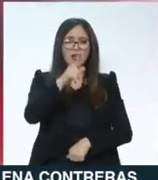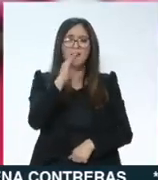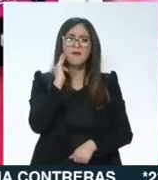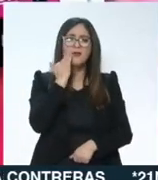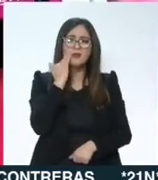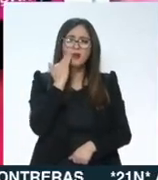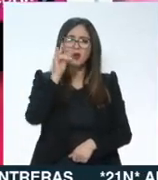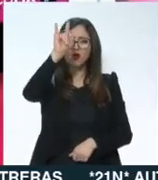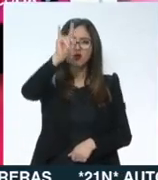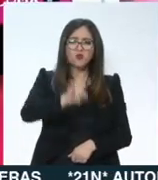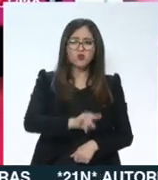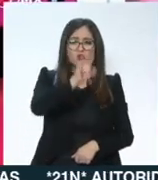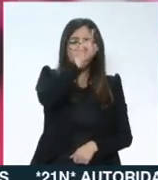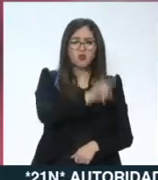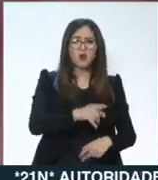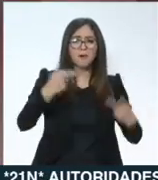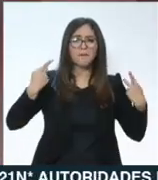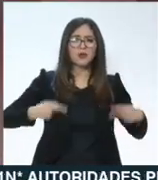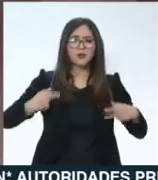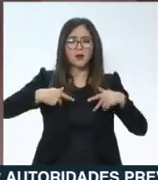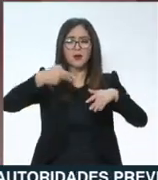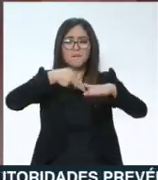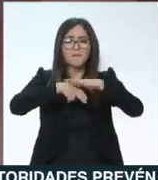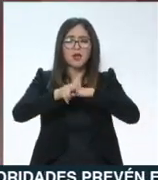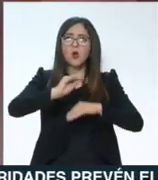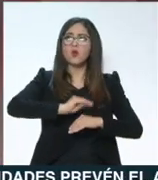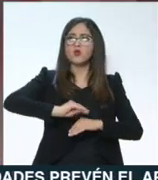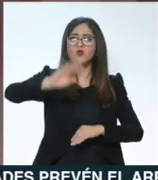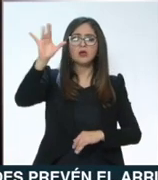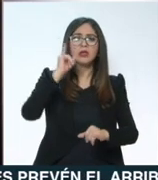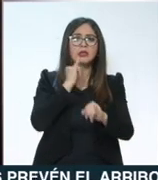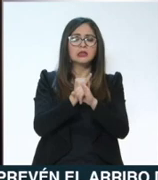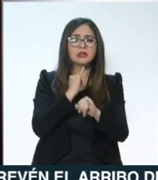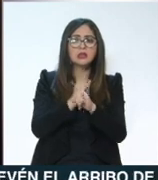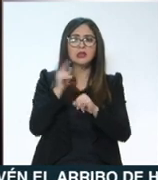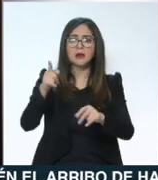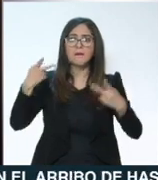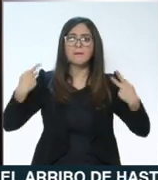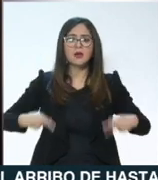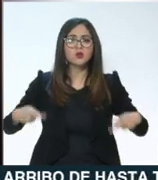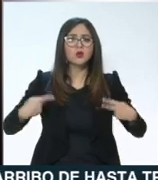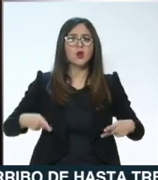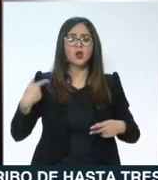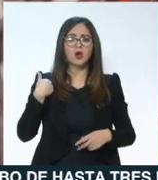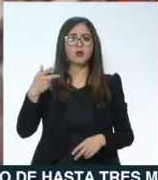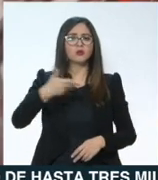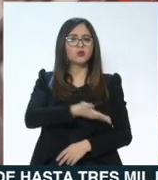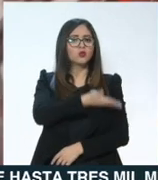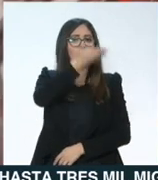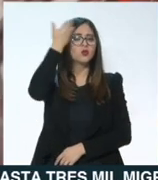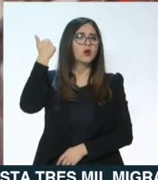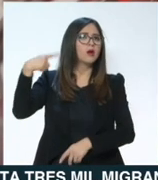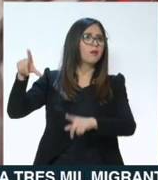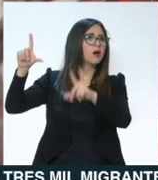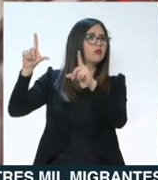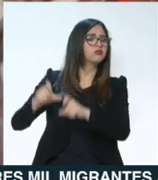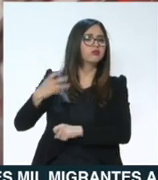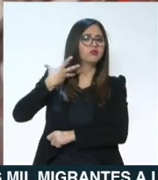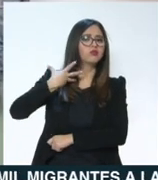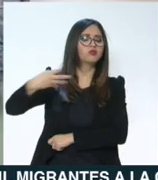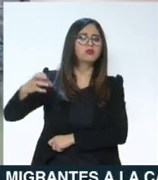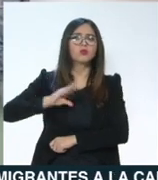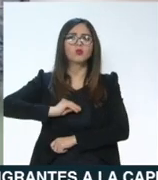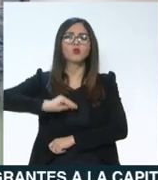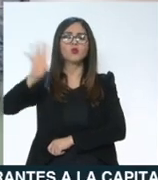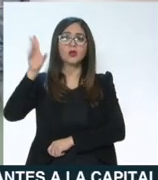toman fotografías de los usuarios, se suben a las redes sociales, los usuarios no están autorizando ese material. ¿Qué pasa? ¿Es un tipo de